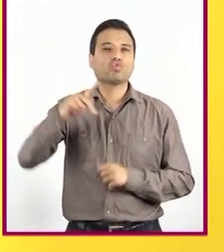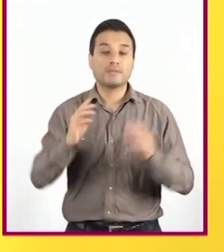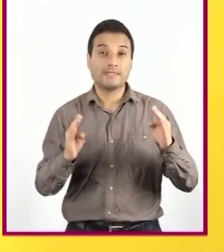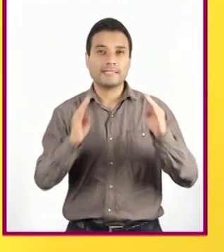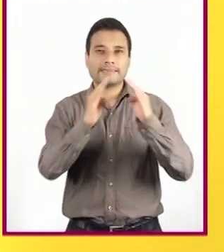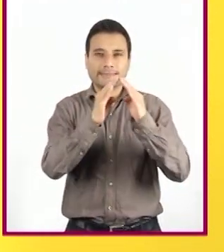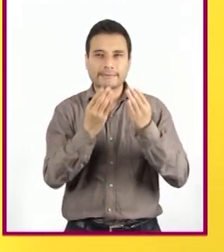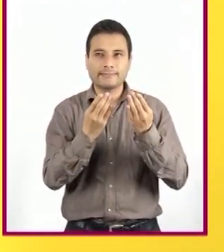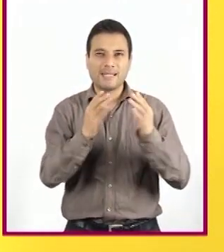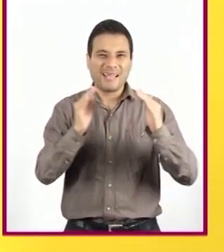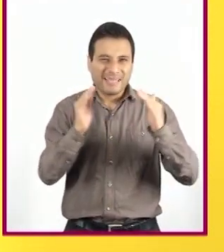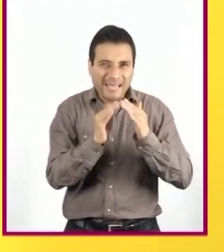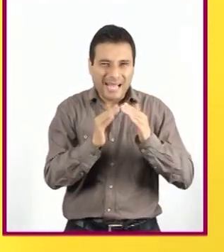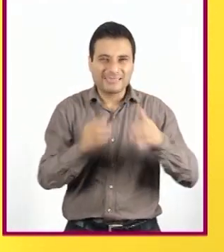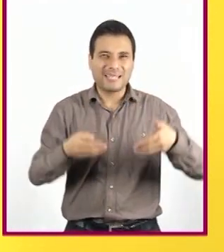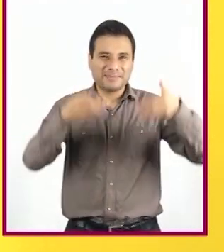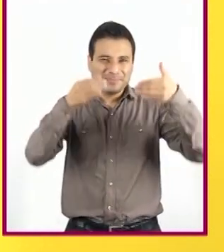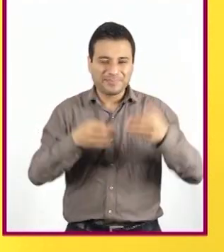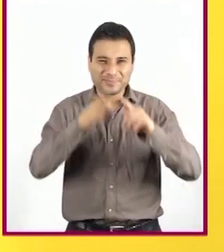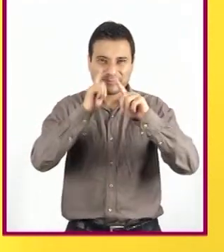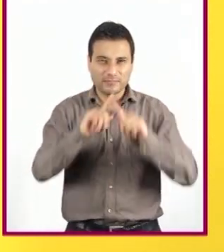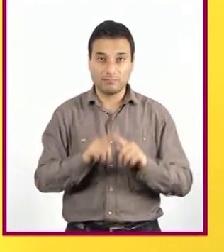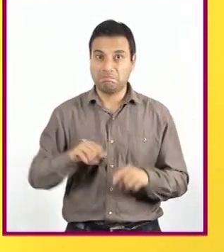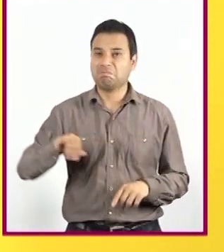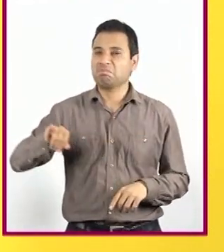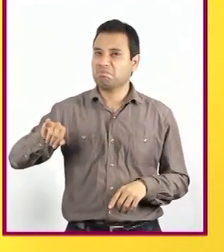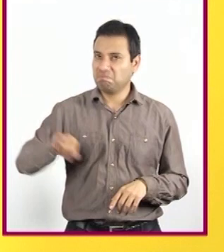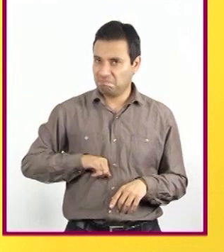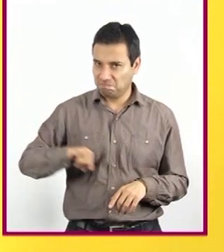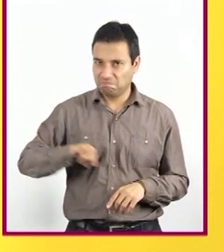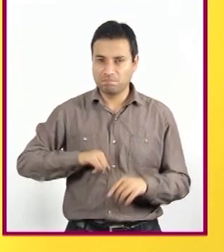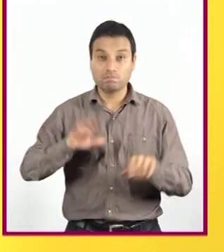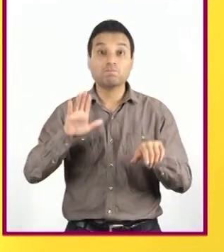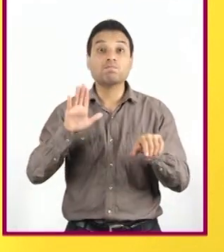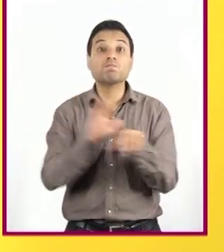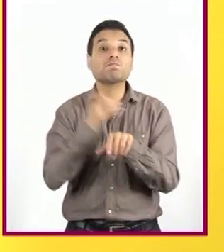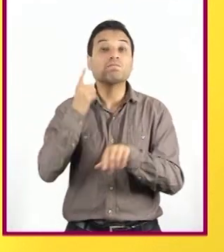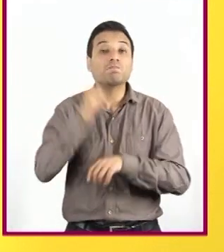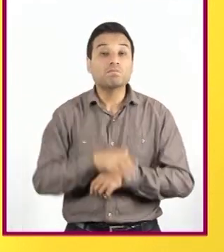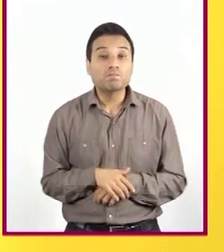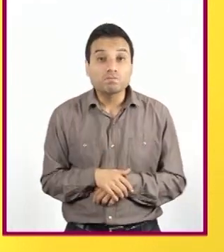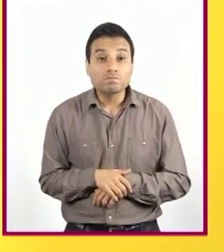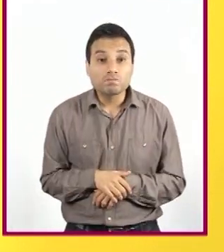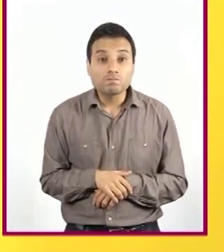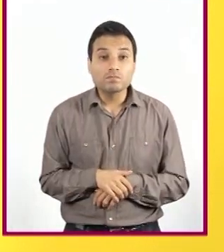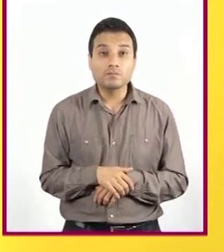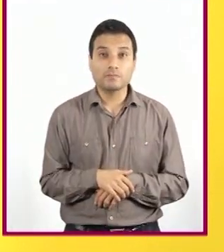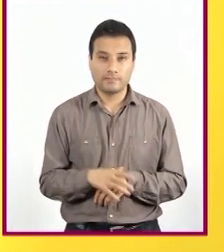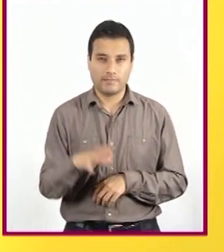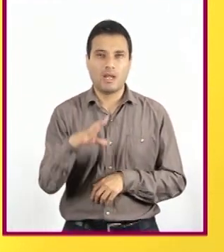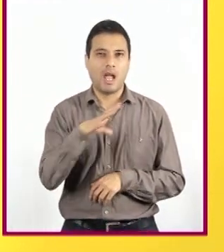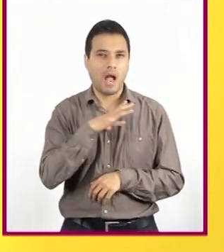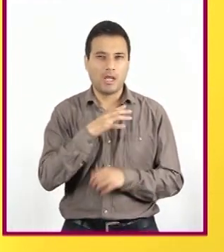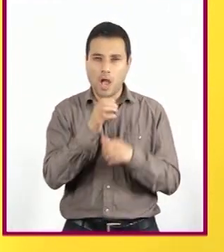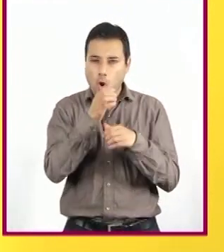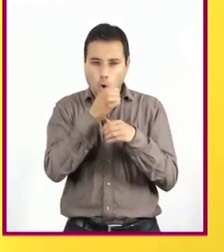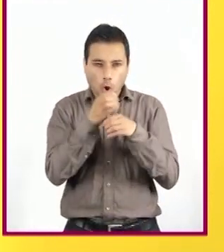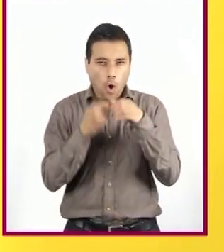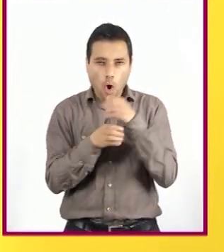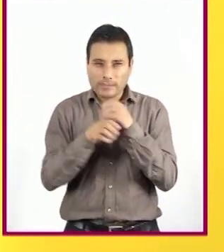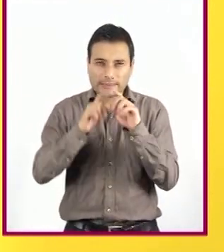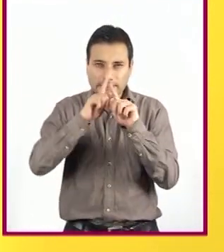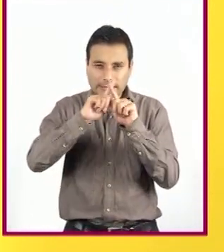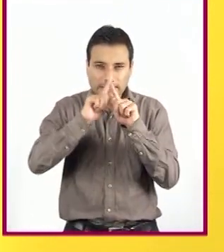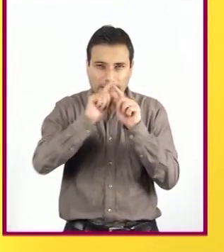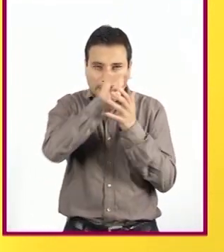más interesantes de Mesoamérica, no solo por la peculiaridad y proporciones de sus elementos, sino por